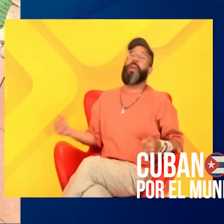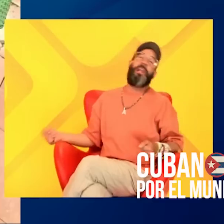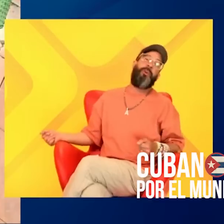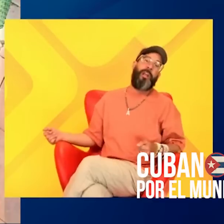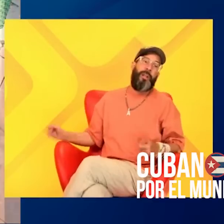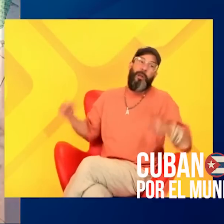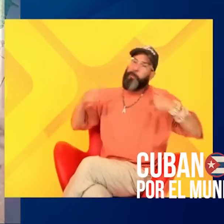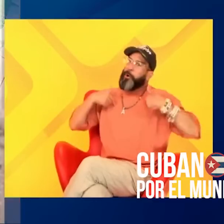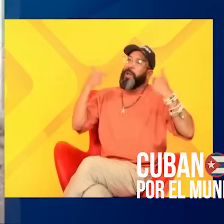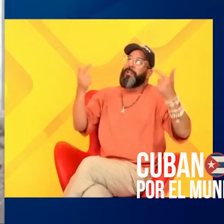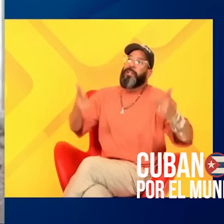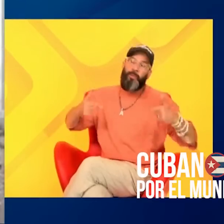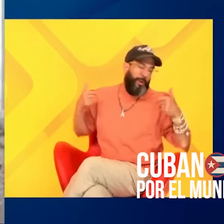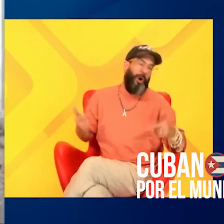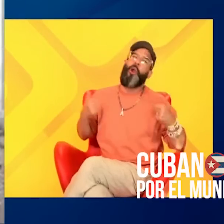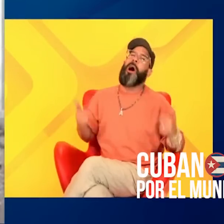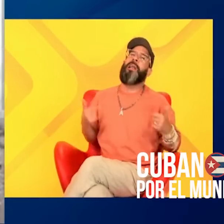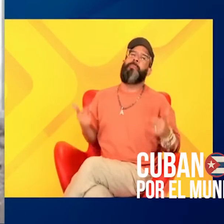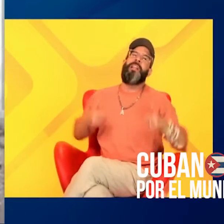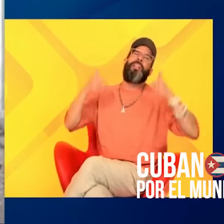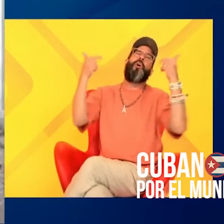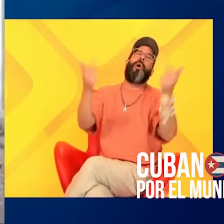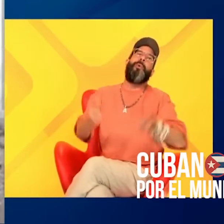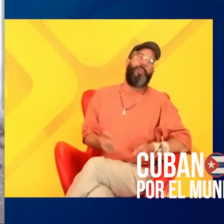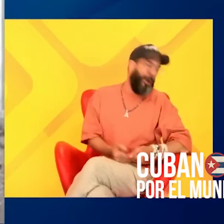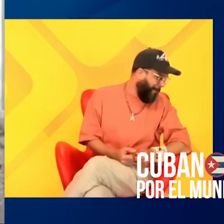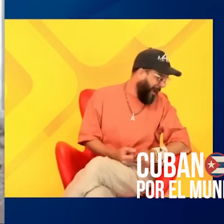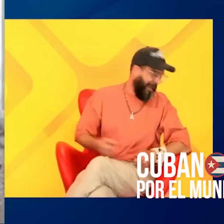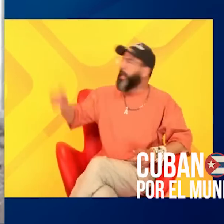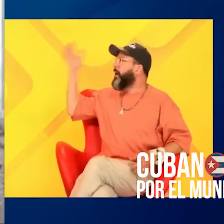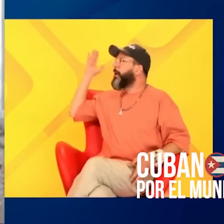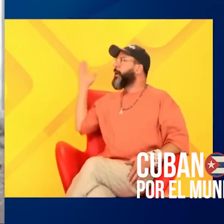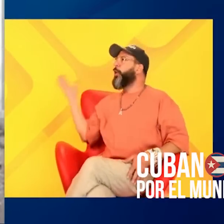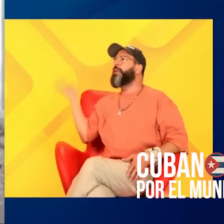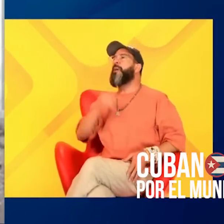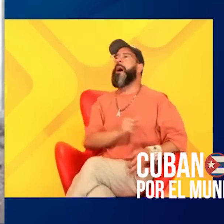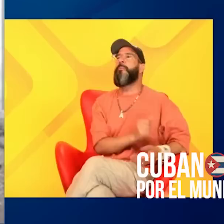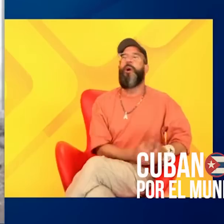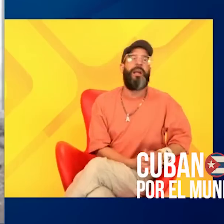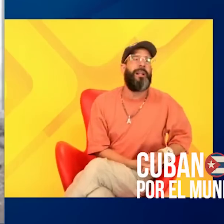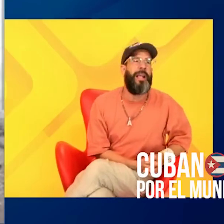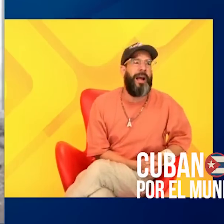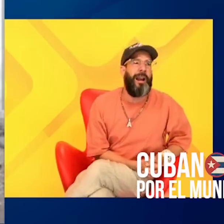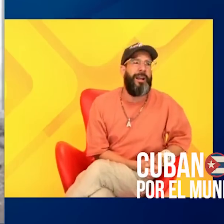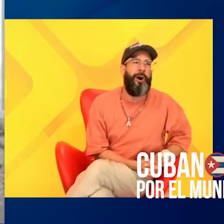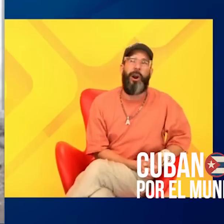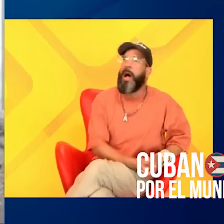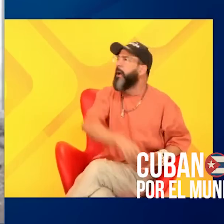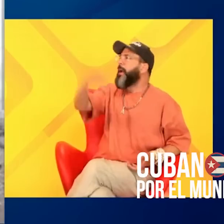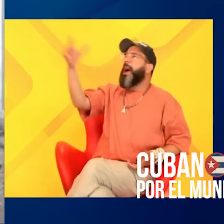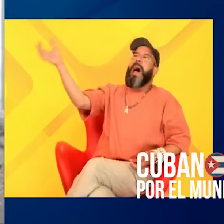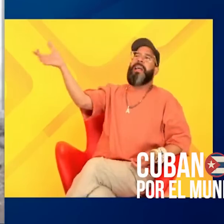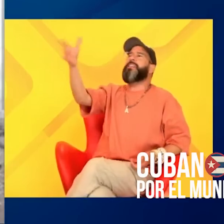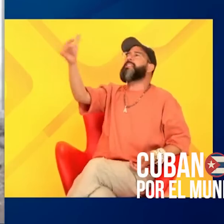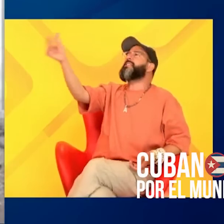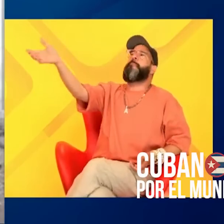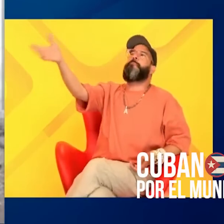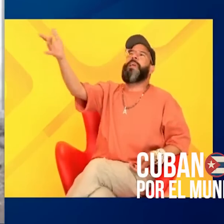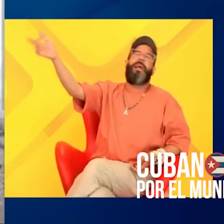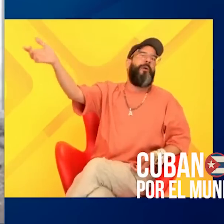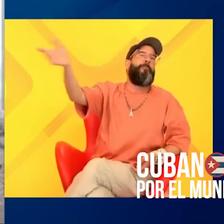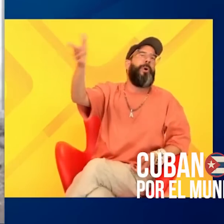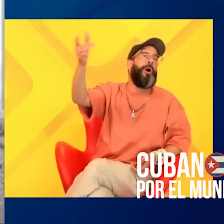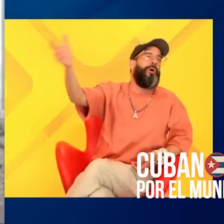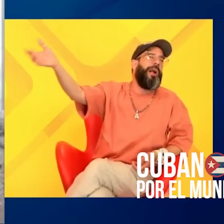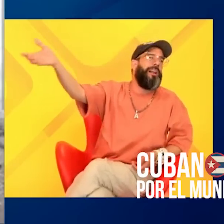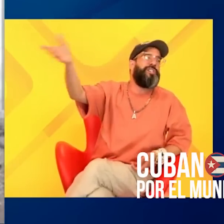tenemos delivery, porque distribuimos los alimentos como Dios manda. Lo llevamos en este carriola. ¡Ay, que se